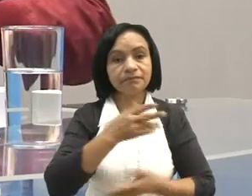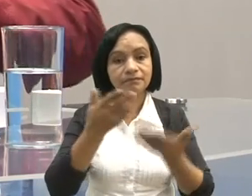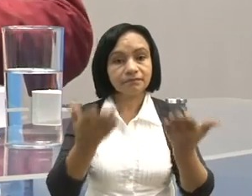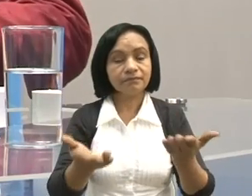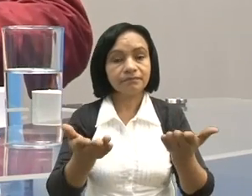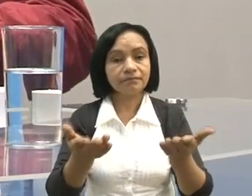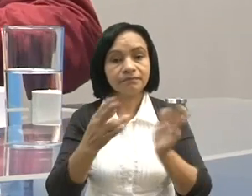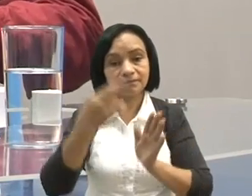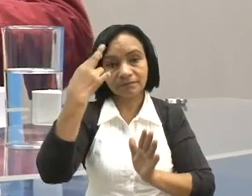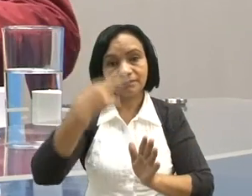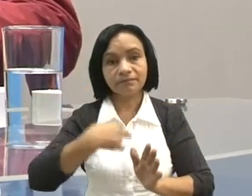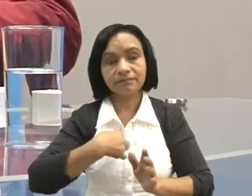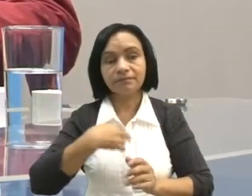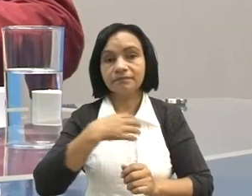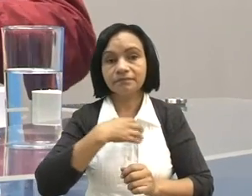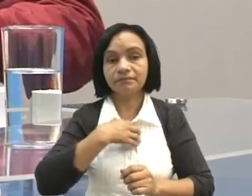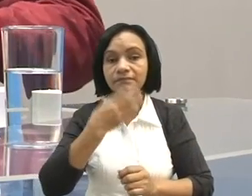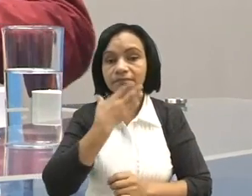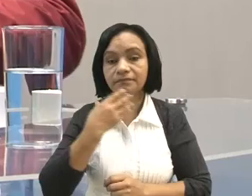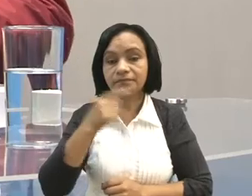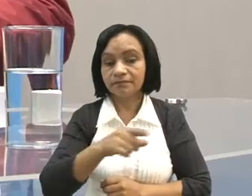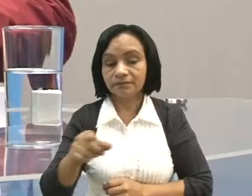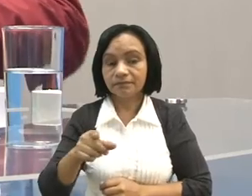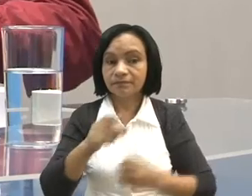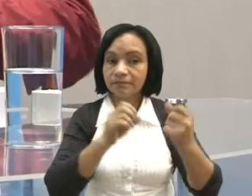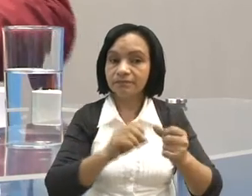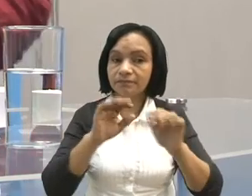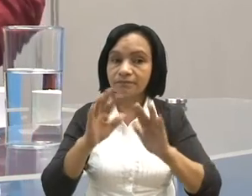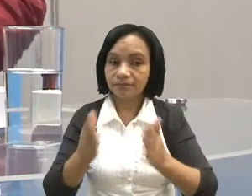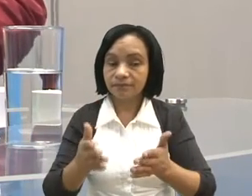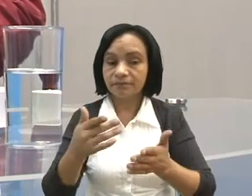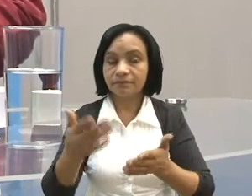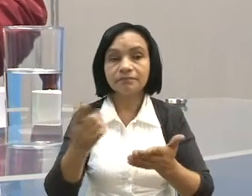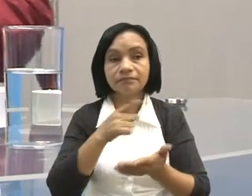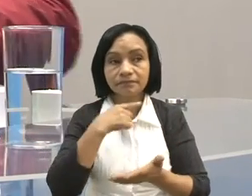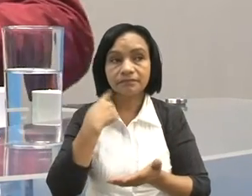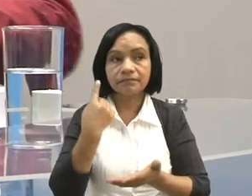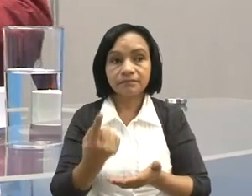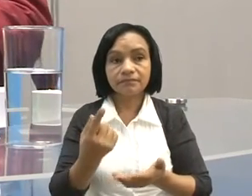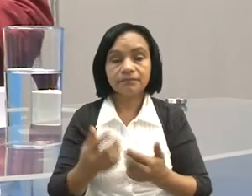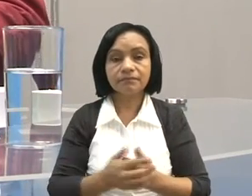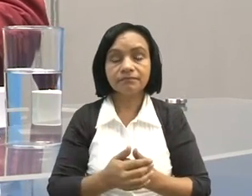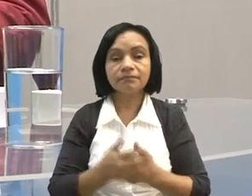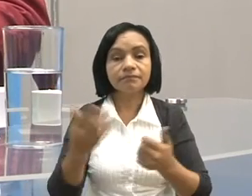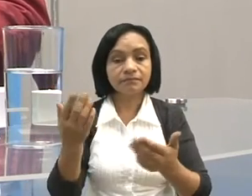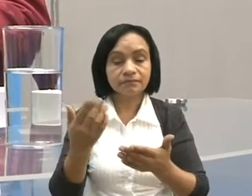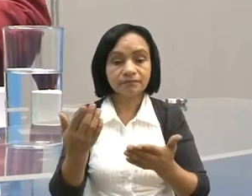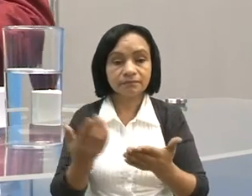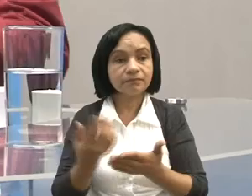¿verdad?, responsabilidades a ese joven, a esa niña, a ese niño, frente a una realidad, ¿verdad?, que es la